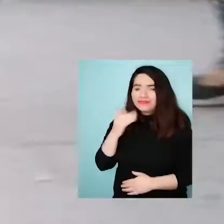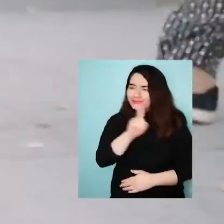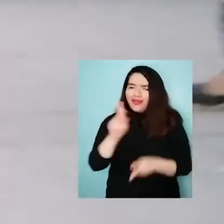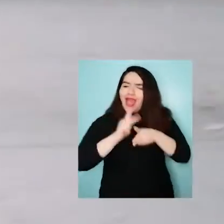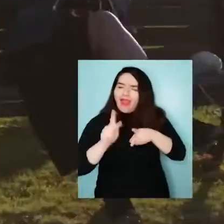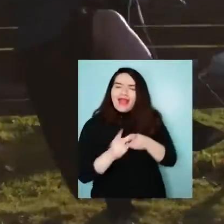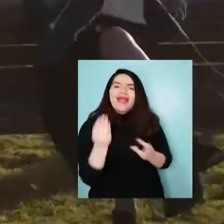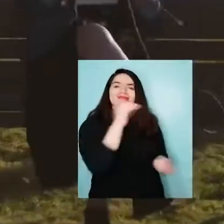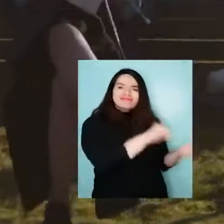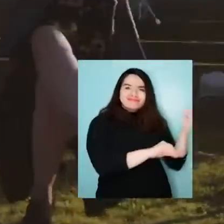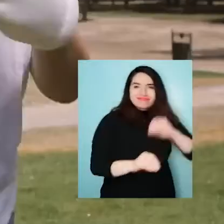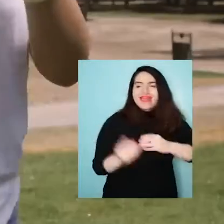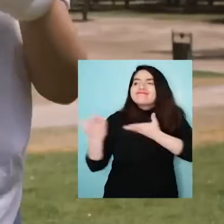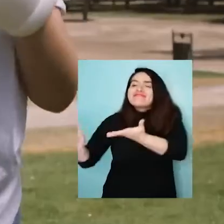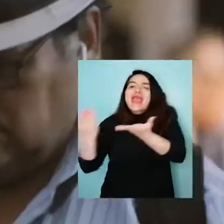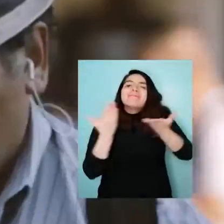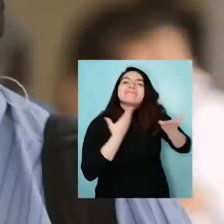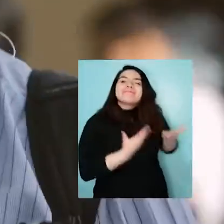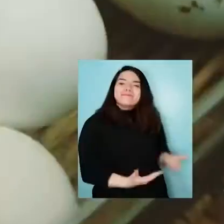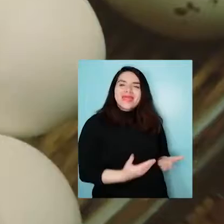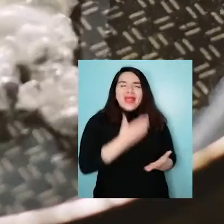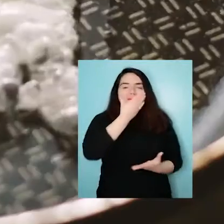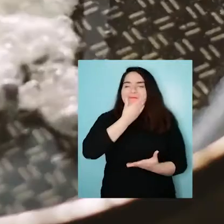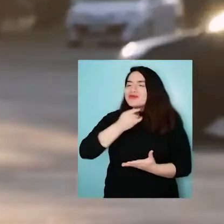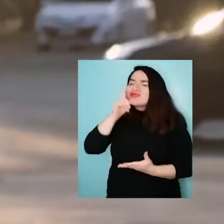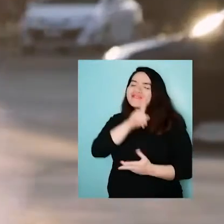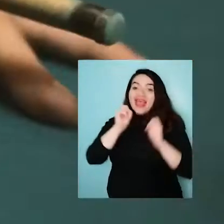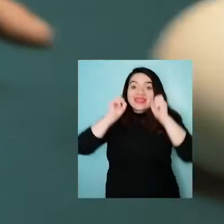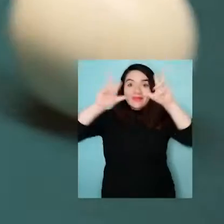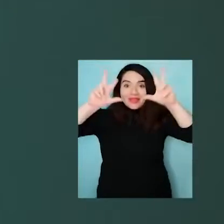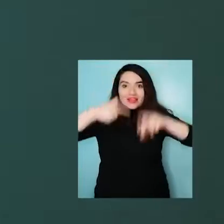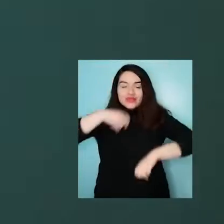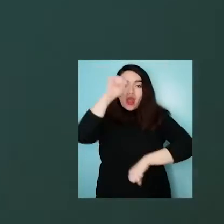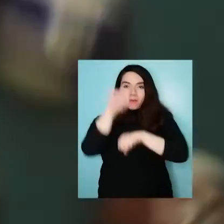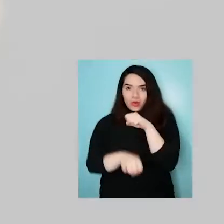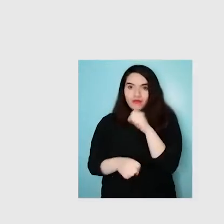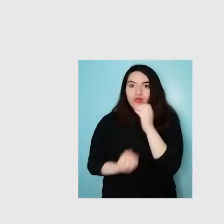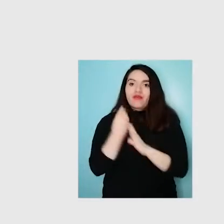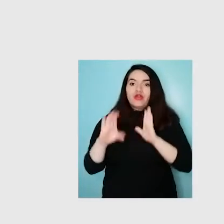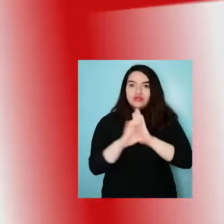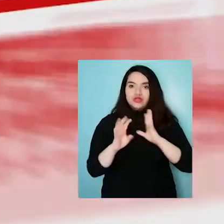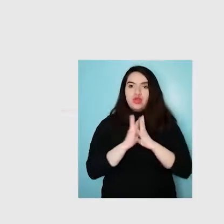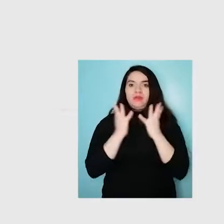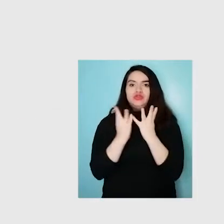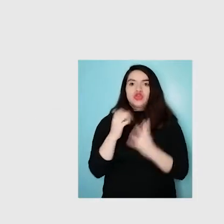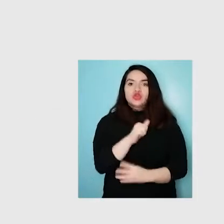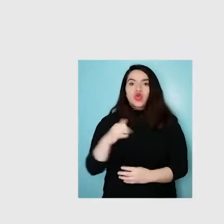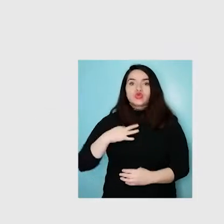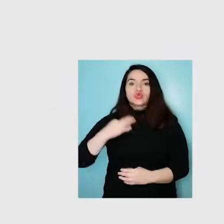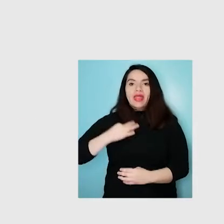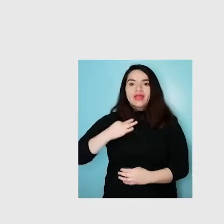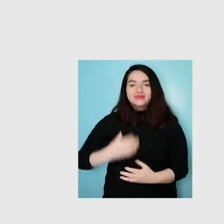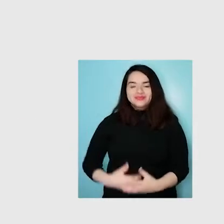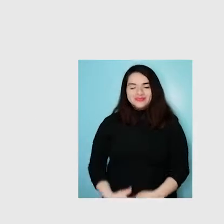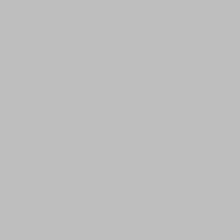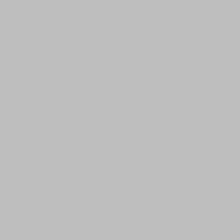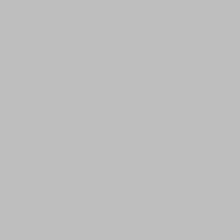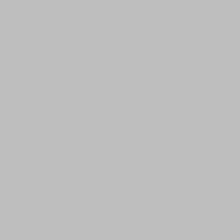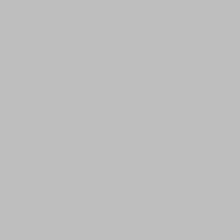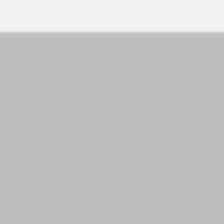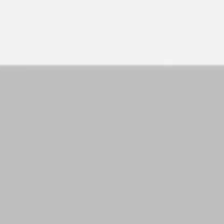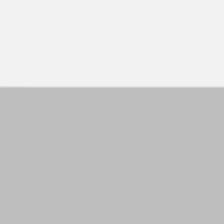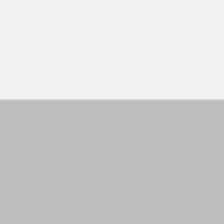nada queda, es hora de crear. Bienvenidos a lo hermoso de por fin despertar. Yo apruebo, nueva Constitución y Convención